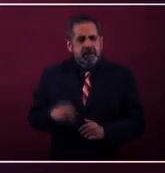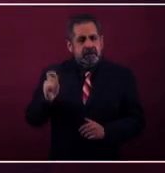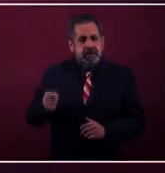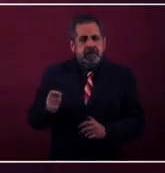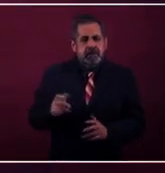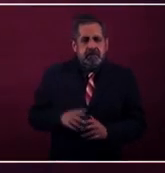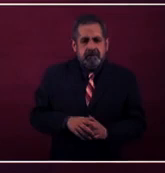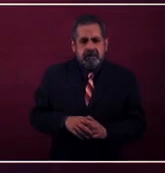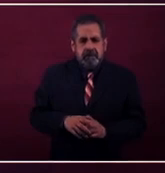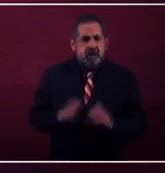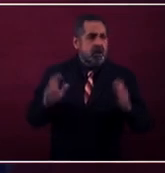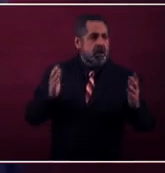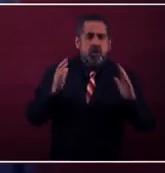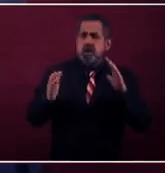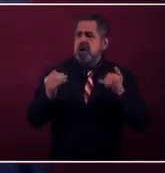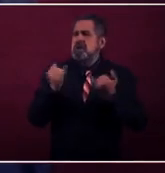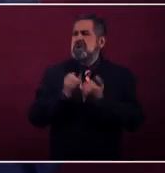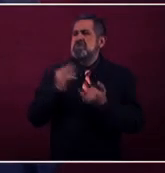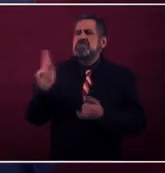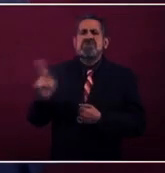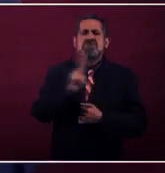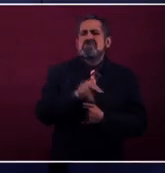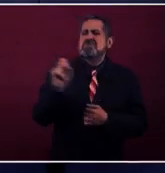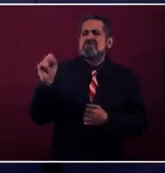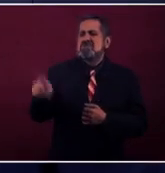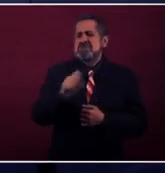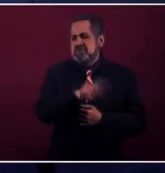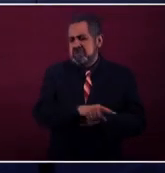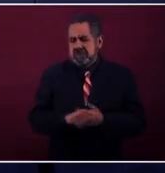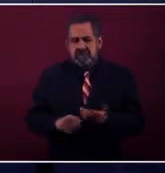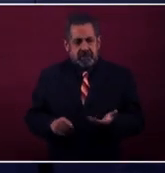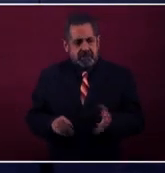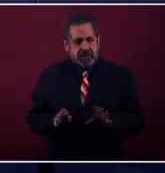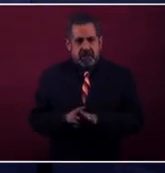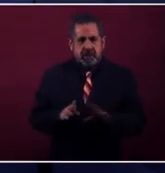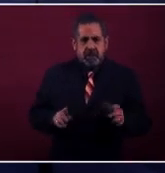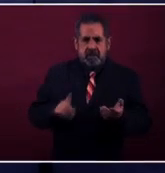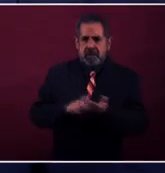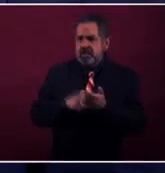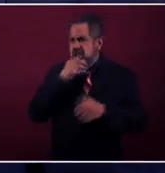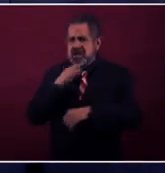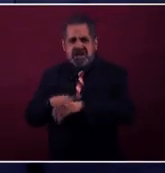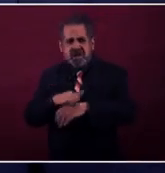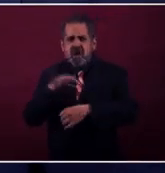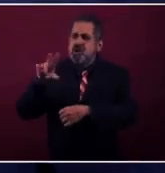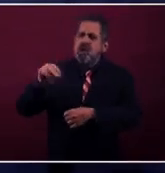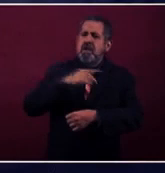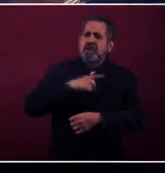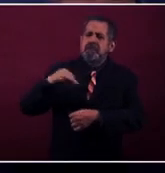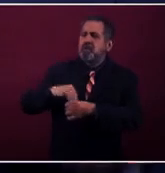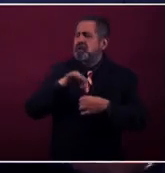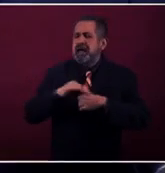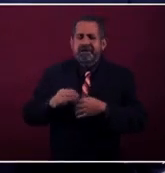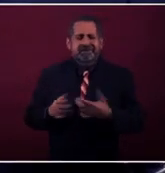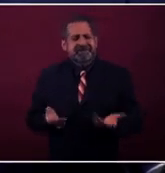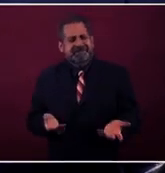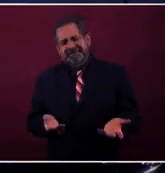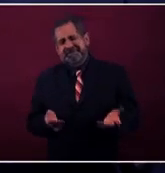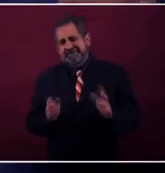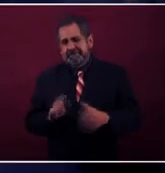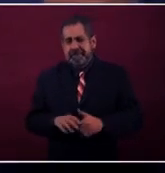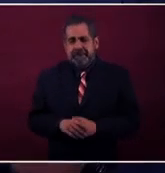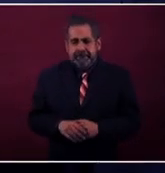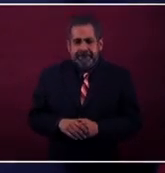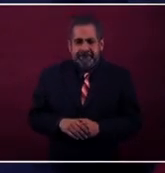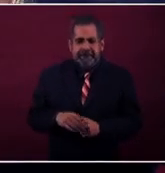que nos comparó con el régimen autoritario y llamó a no votar. Pero eso fue